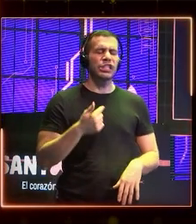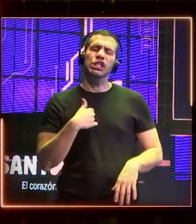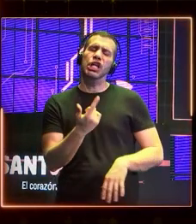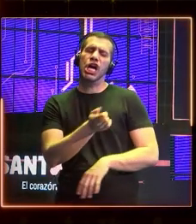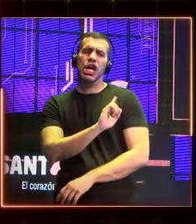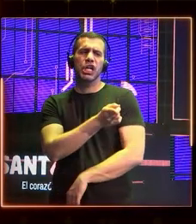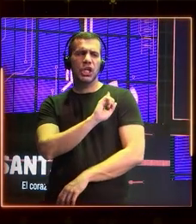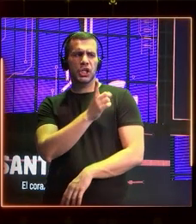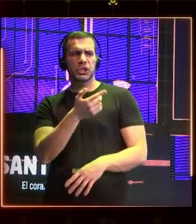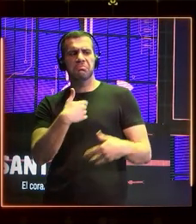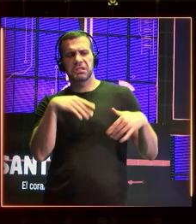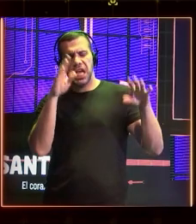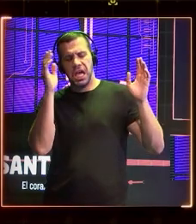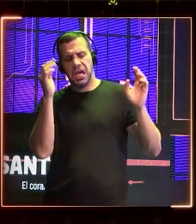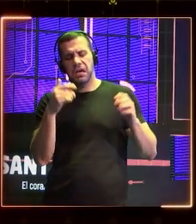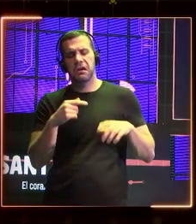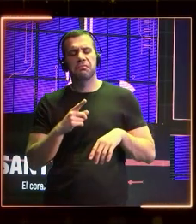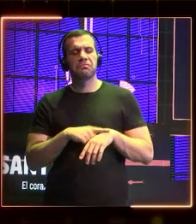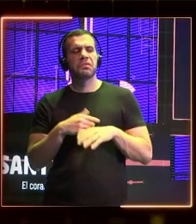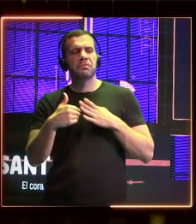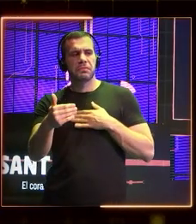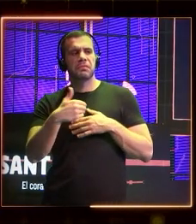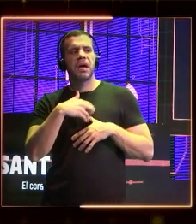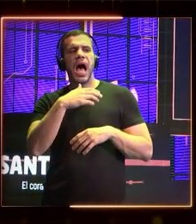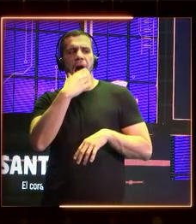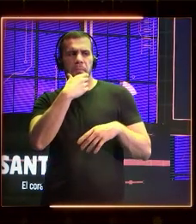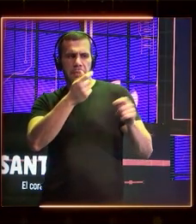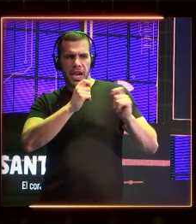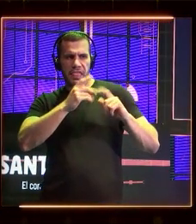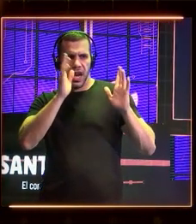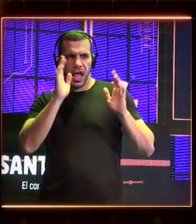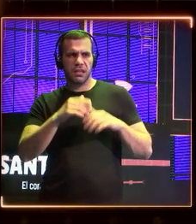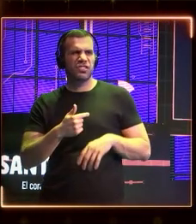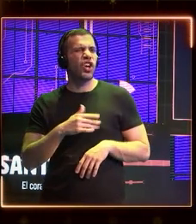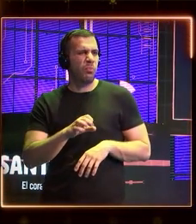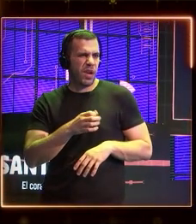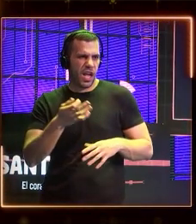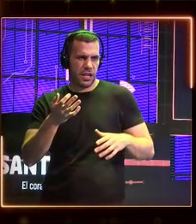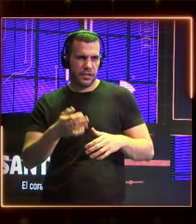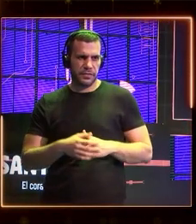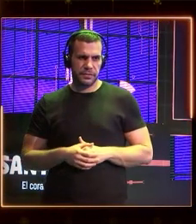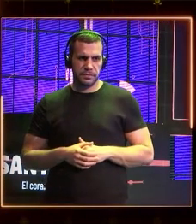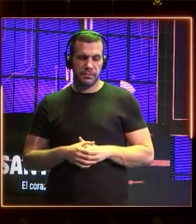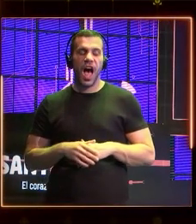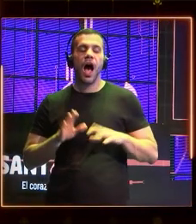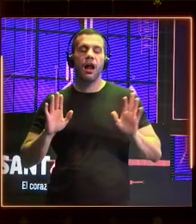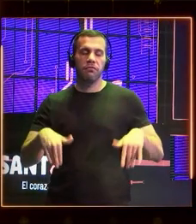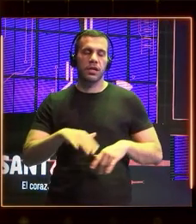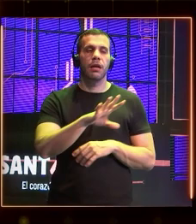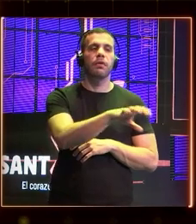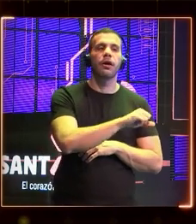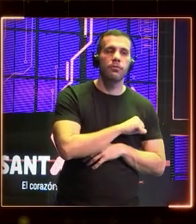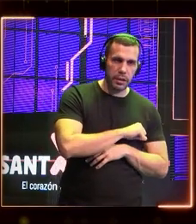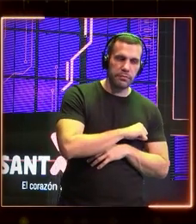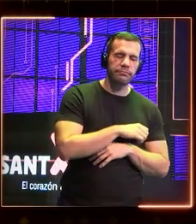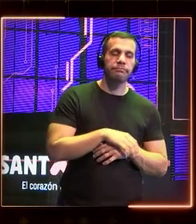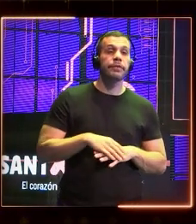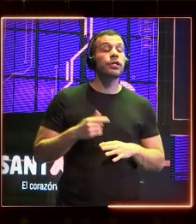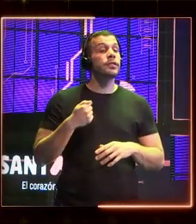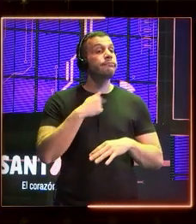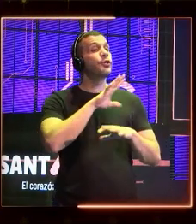no no ya me las dejará Apple las compré al final me las compré y y me las